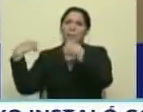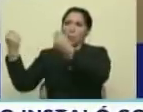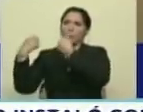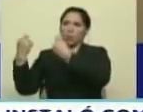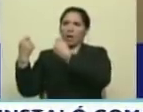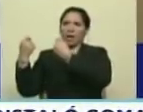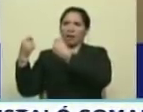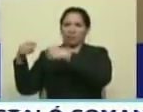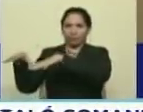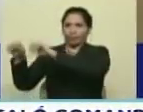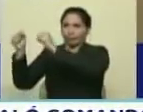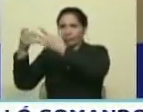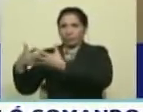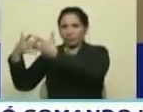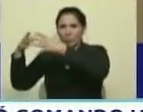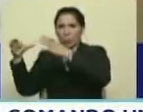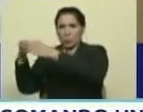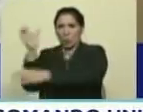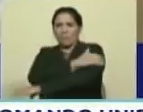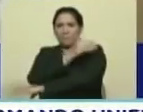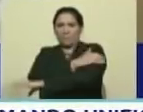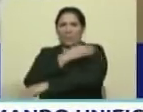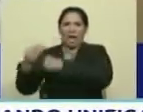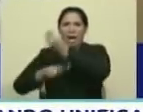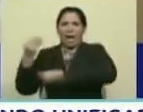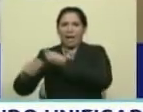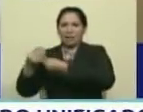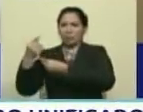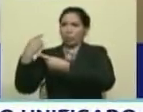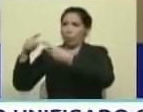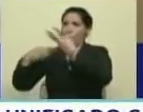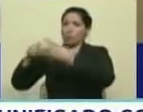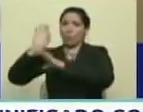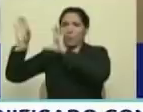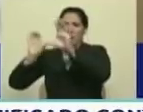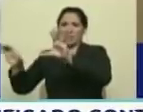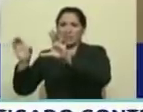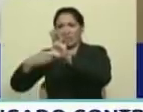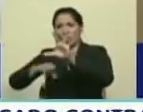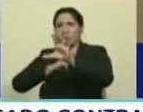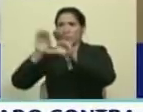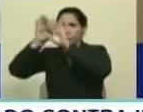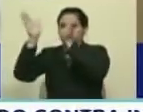y la derecha ha venido imponiendo en importantes países de nuestro continente,